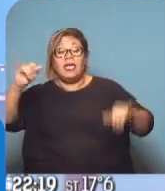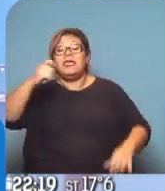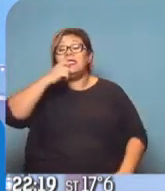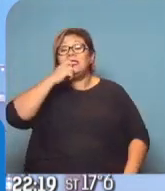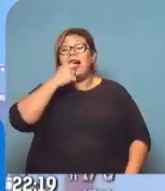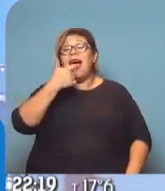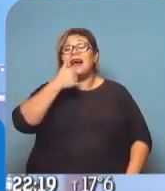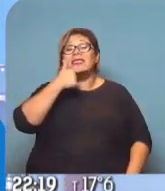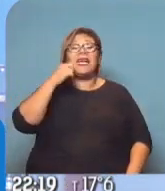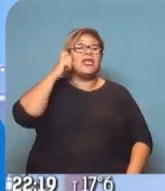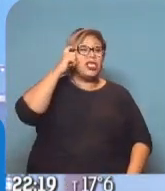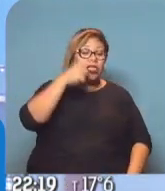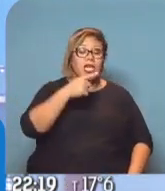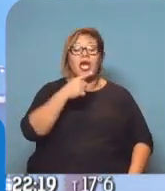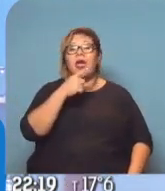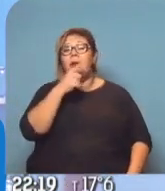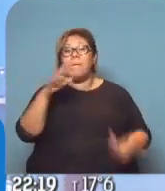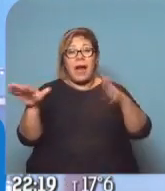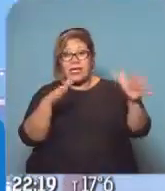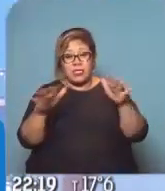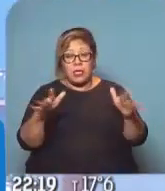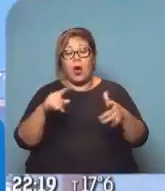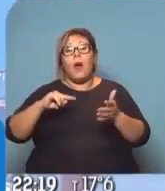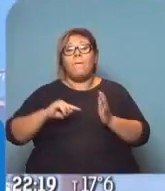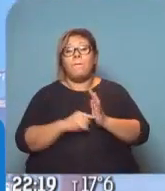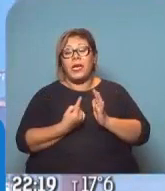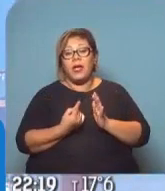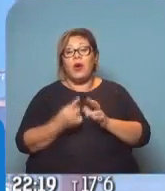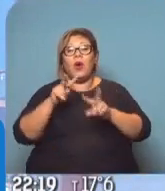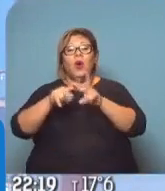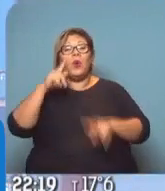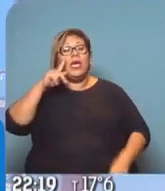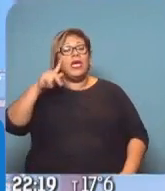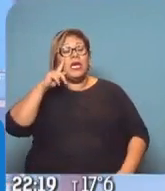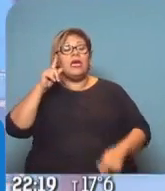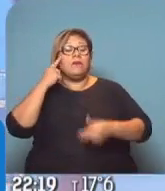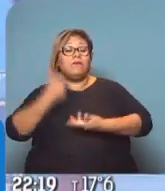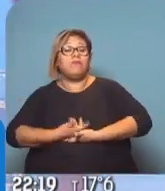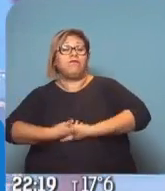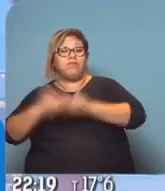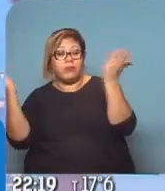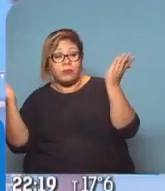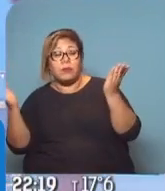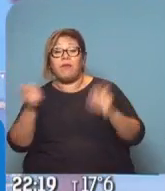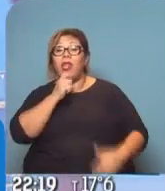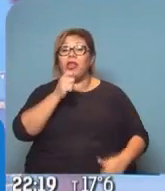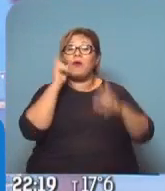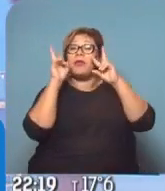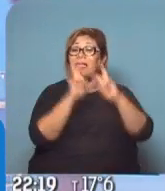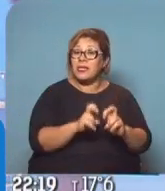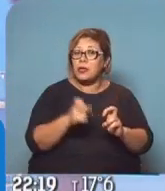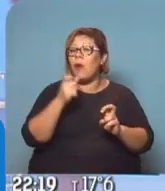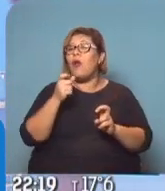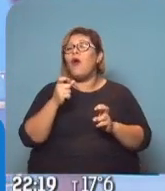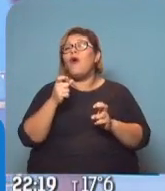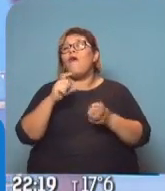vista moral, legal, formal en lo que hace Wikileaks y lo que hace el periodismo de investigación, digamos? Mira, yo creo que por un